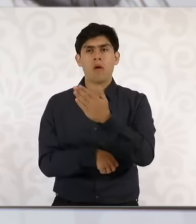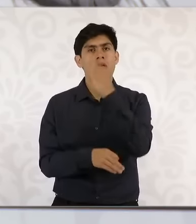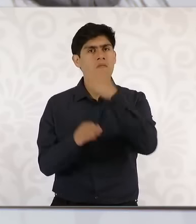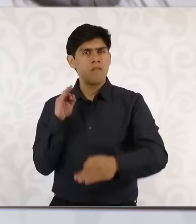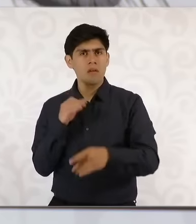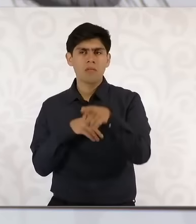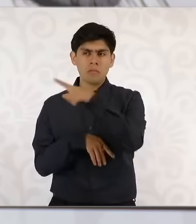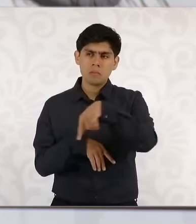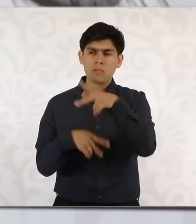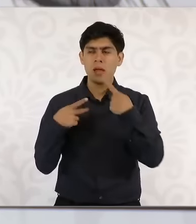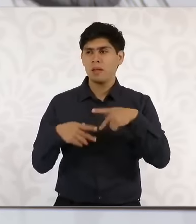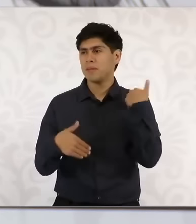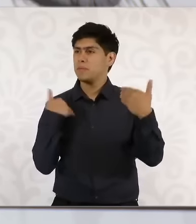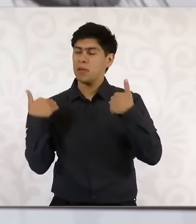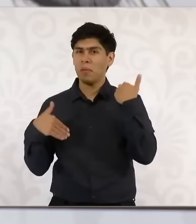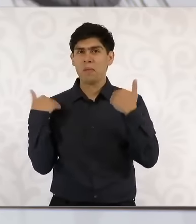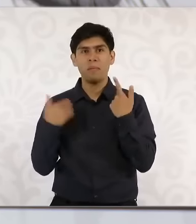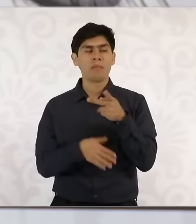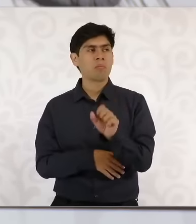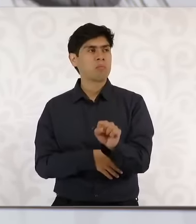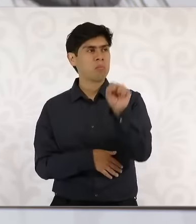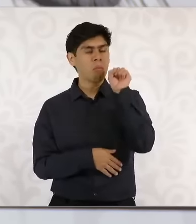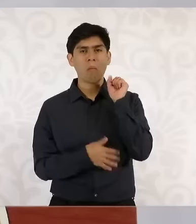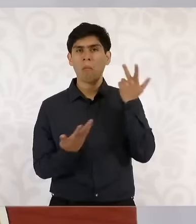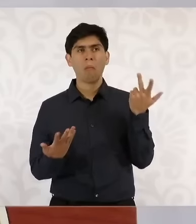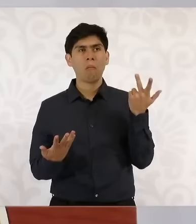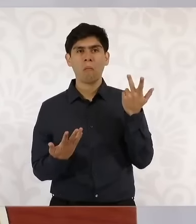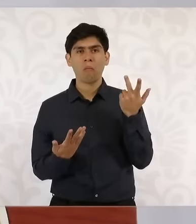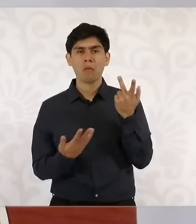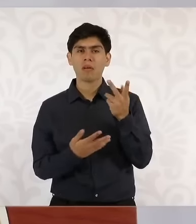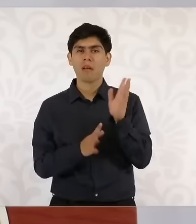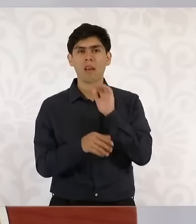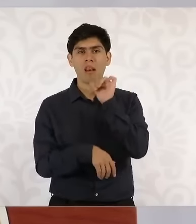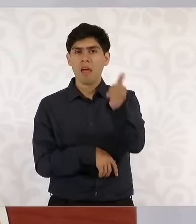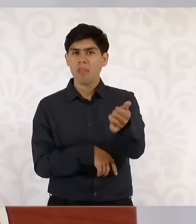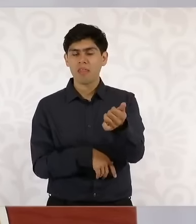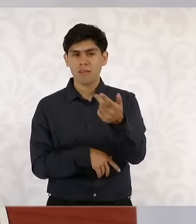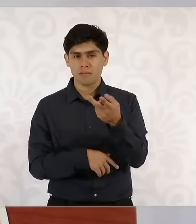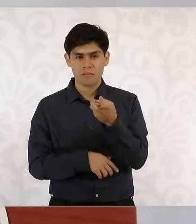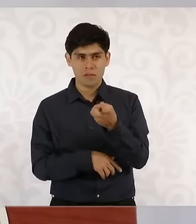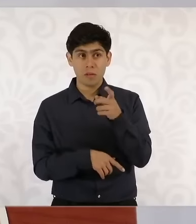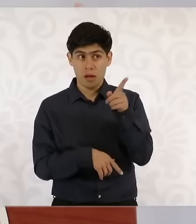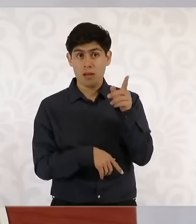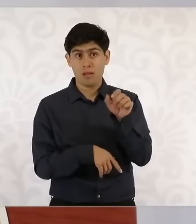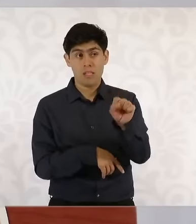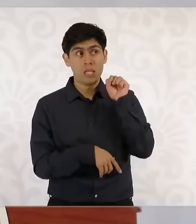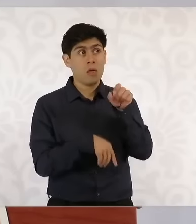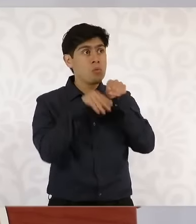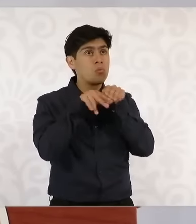contenta. Es decir, fue ese lugar pero en México hay